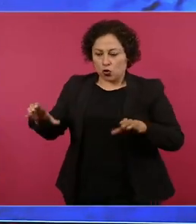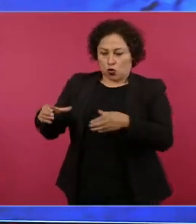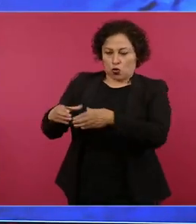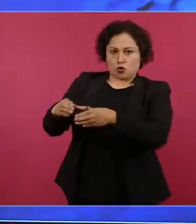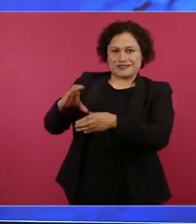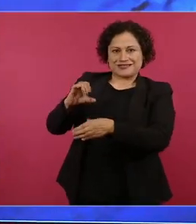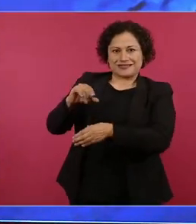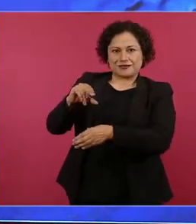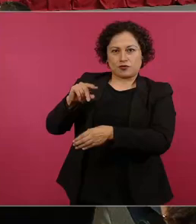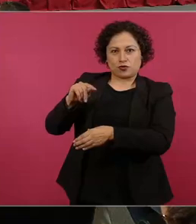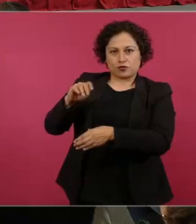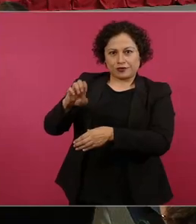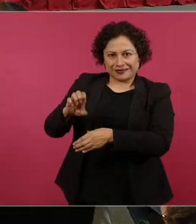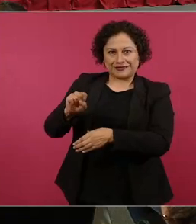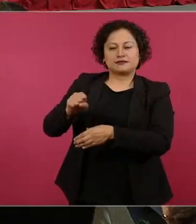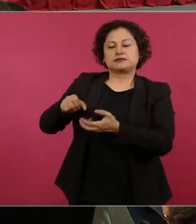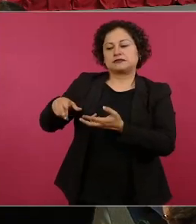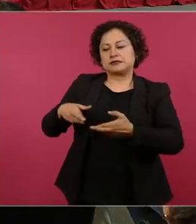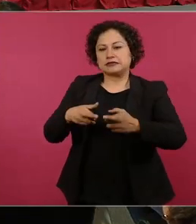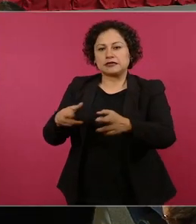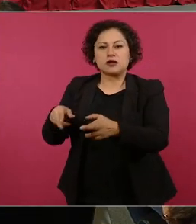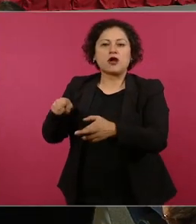eh por